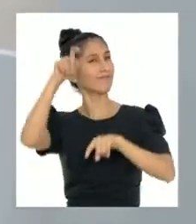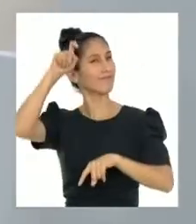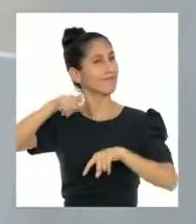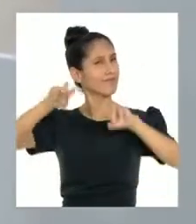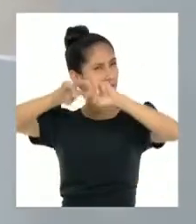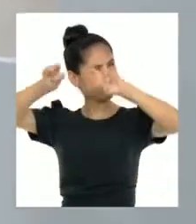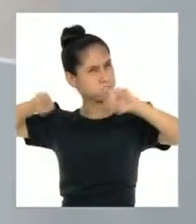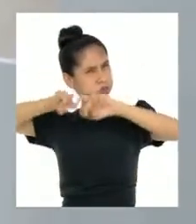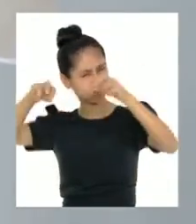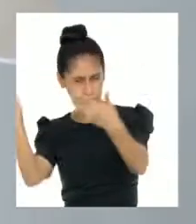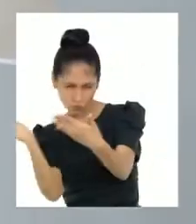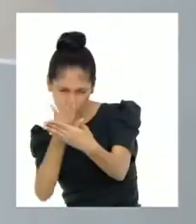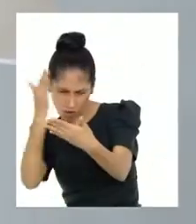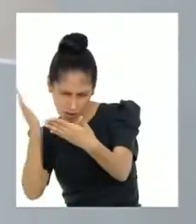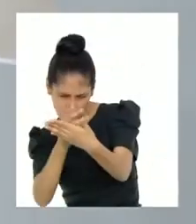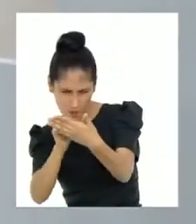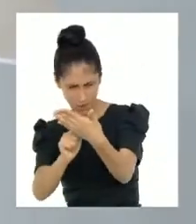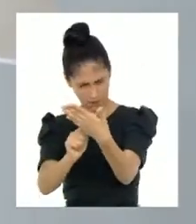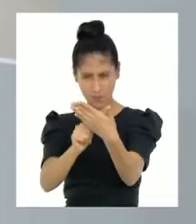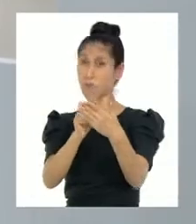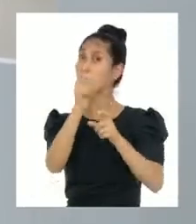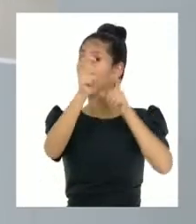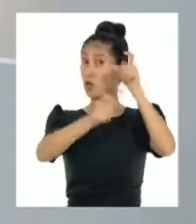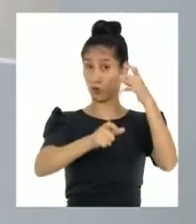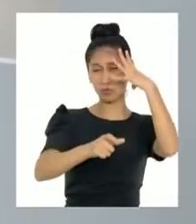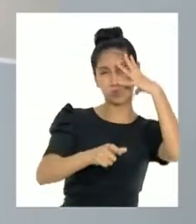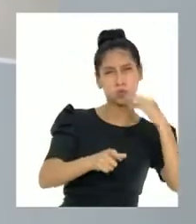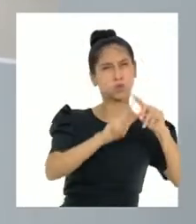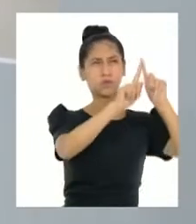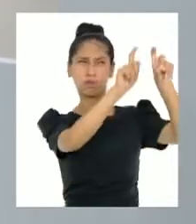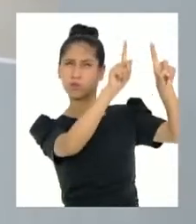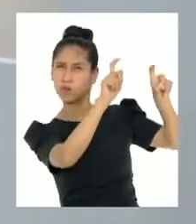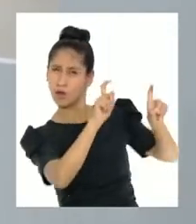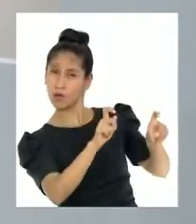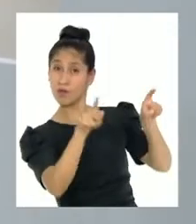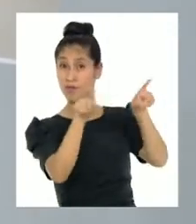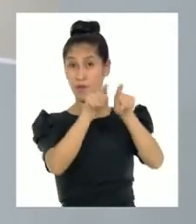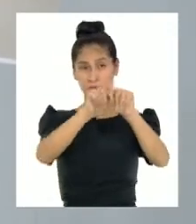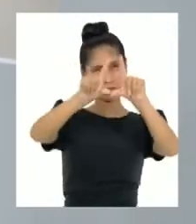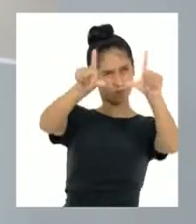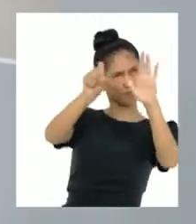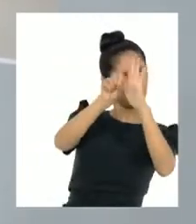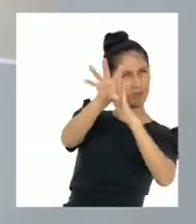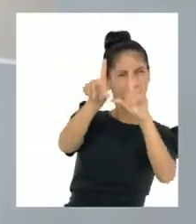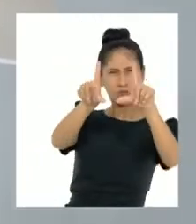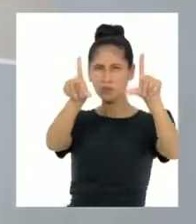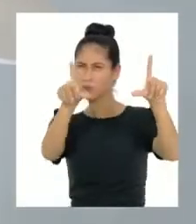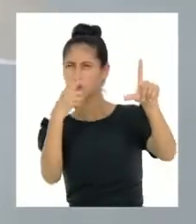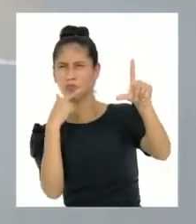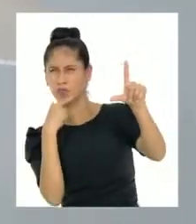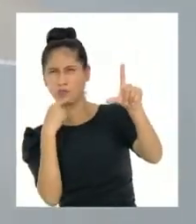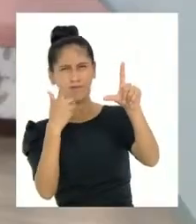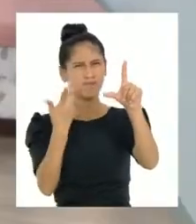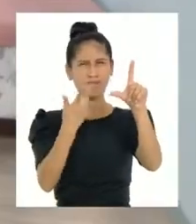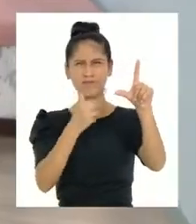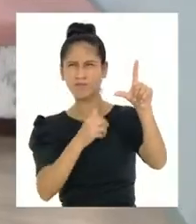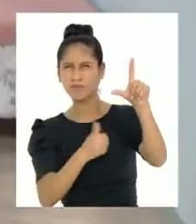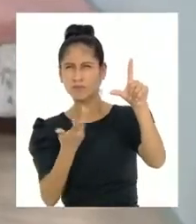leer libros, entrevistar a expertas y expertos, ver videos, sobre todo para entender qué es eso de